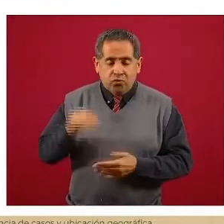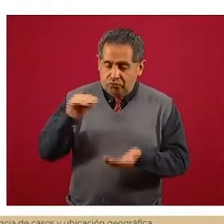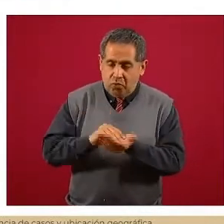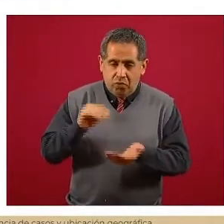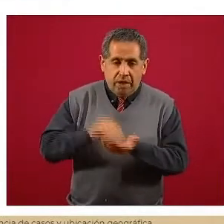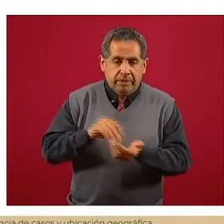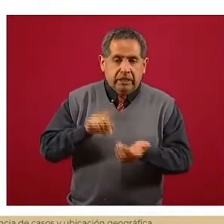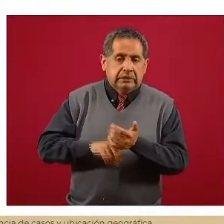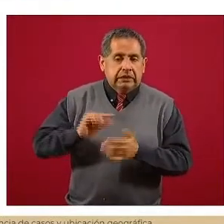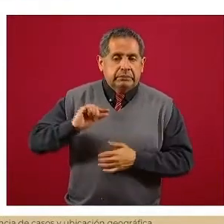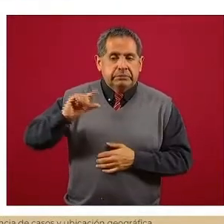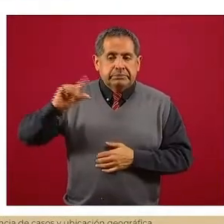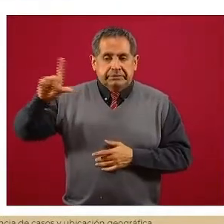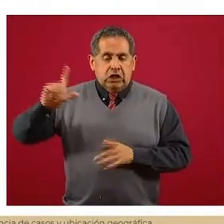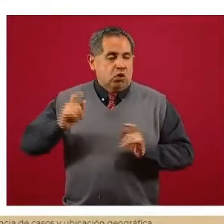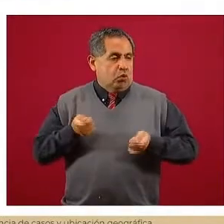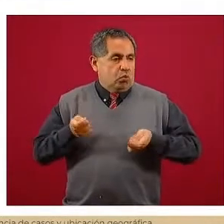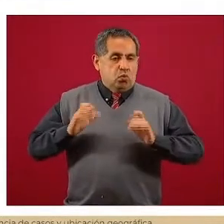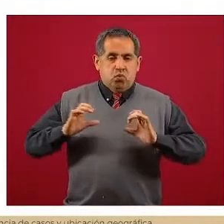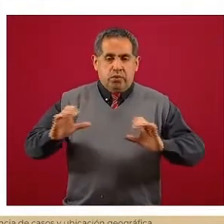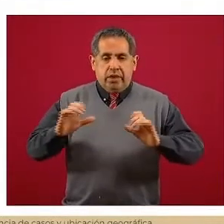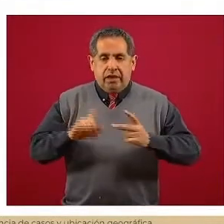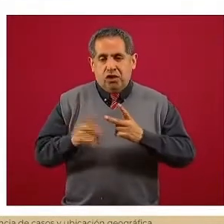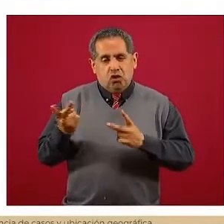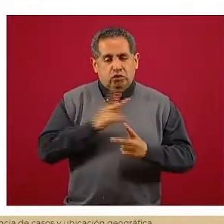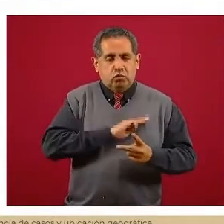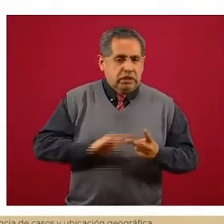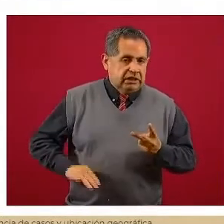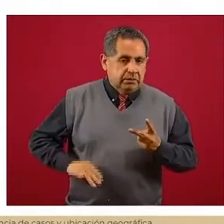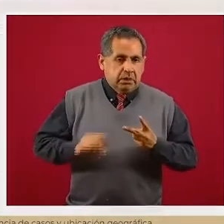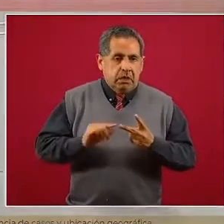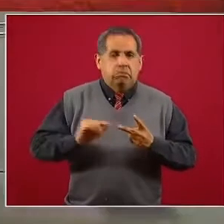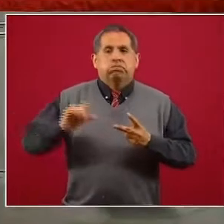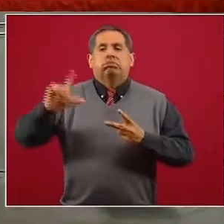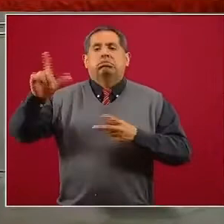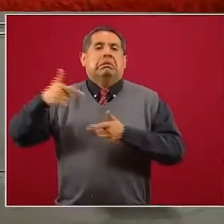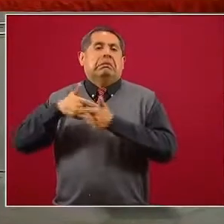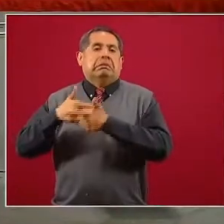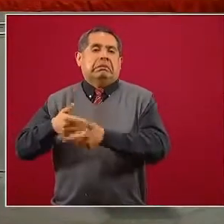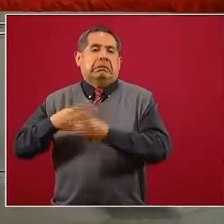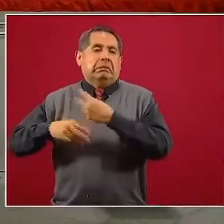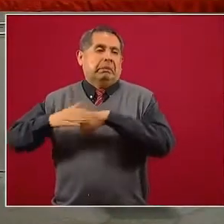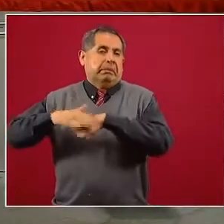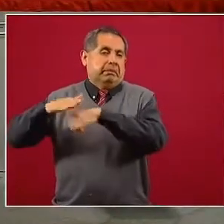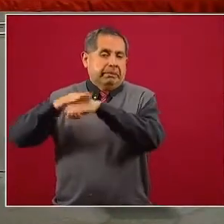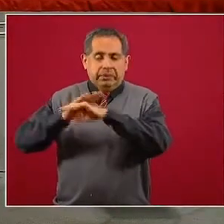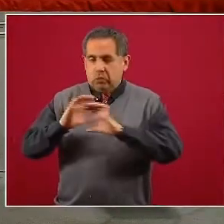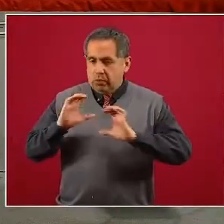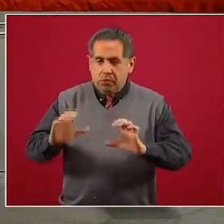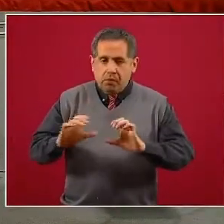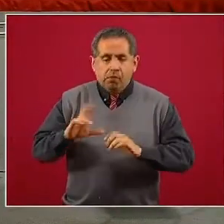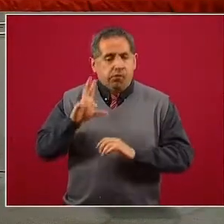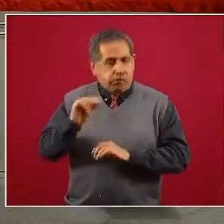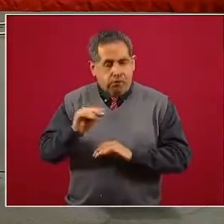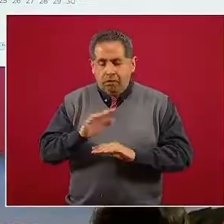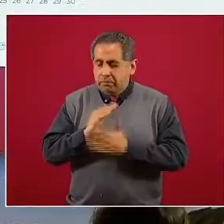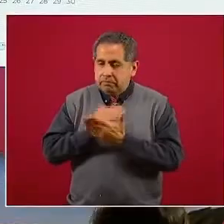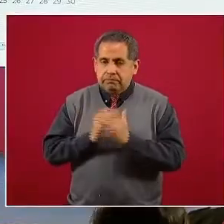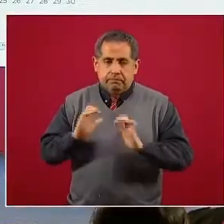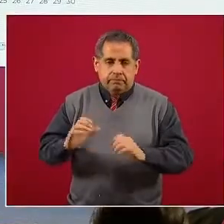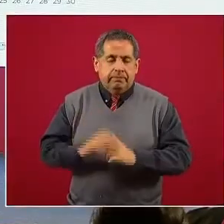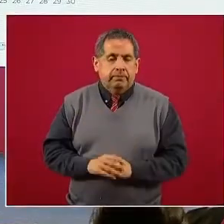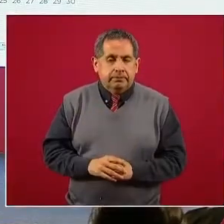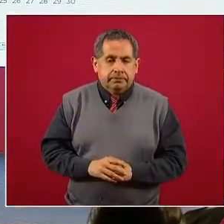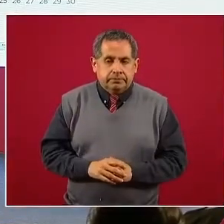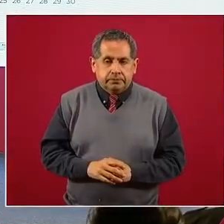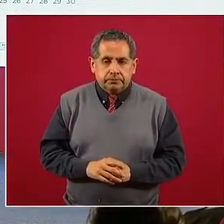a salirse de control y que estos dos municipios pudieran continuar con esa tendencia ascendente o en su momento incrementarse.